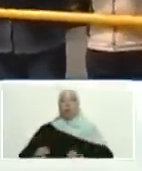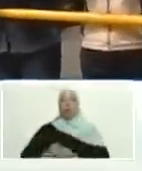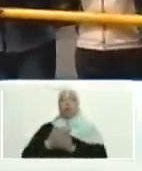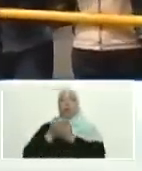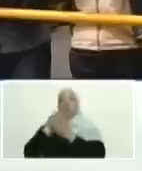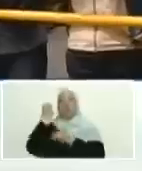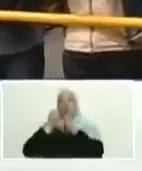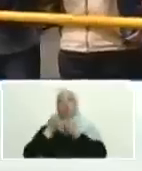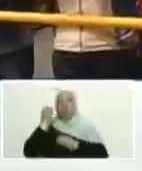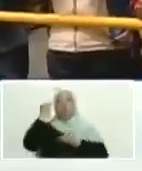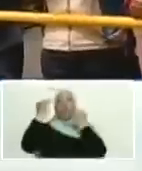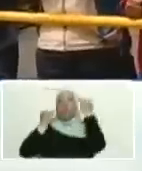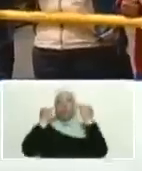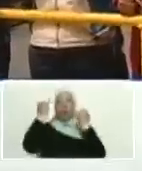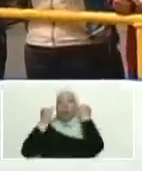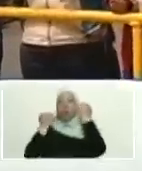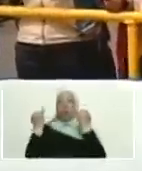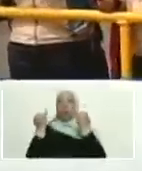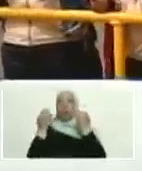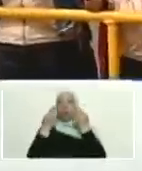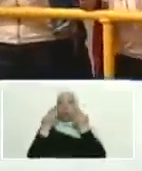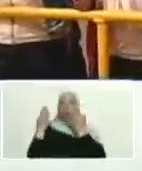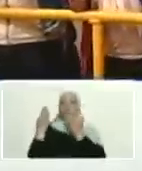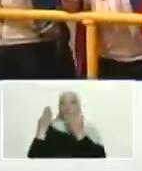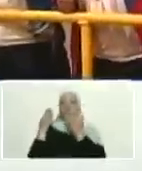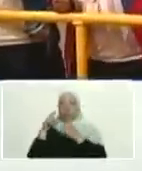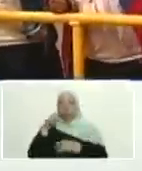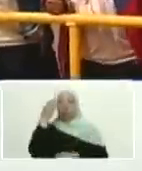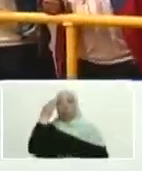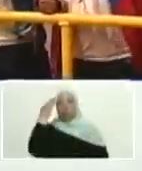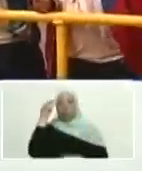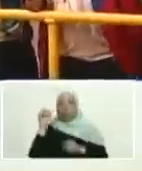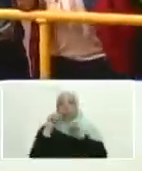creadora. ¿Se dan cuenta?